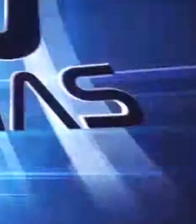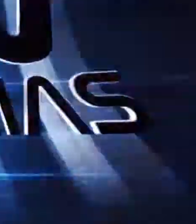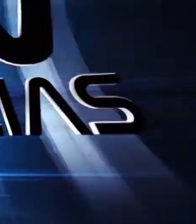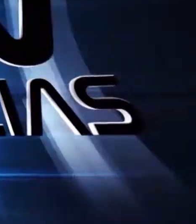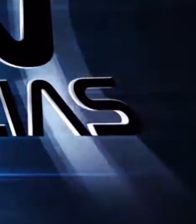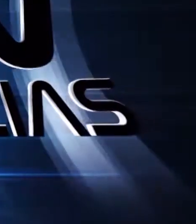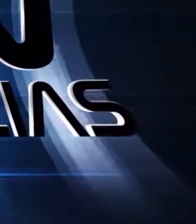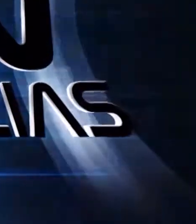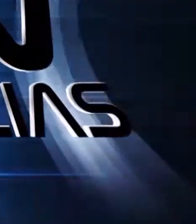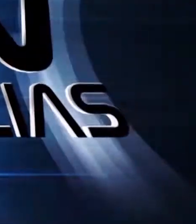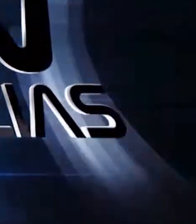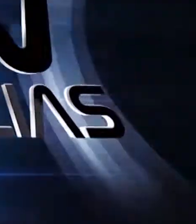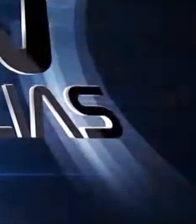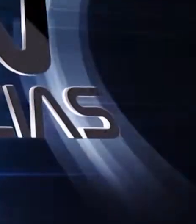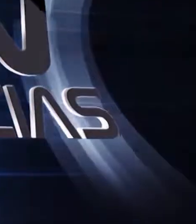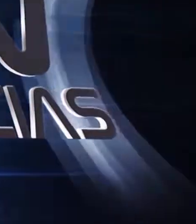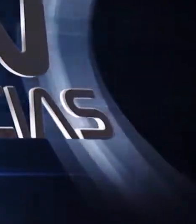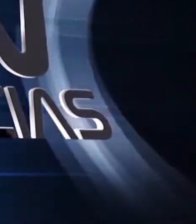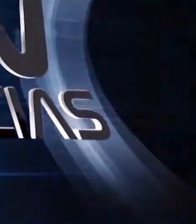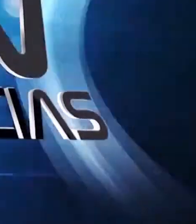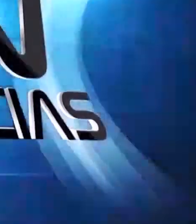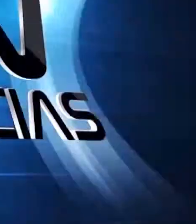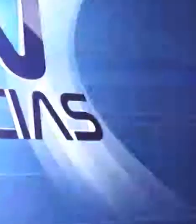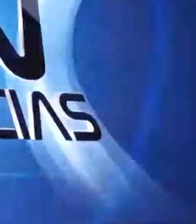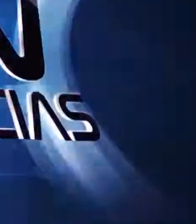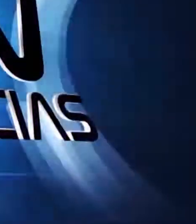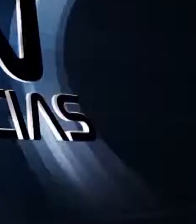¡Gracias! ¡Gracias!